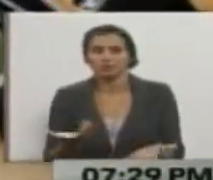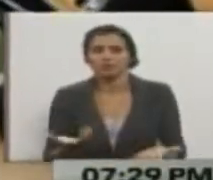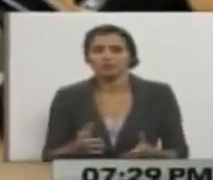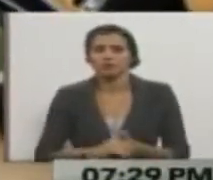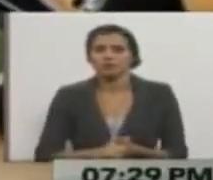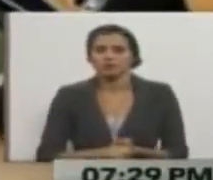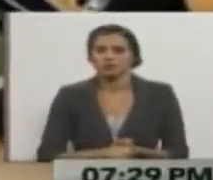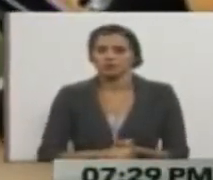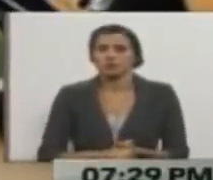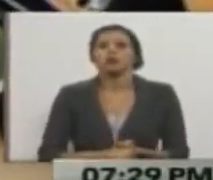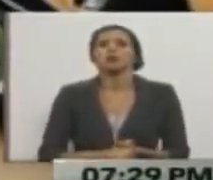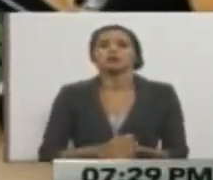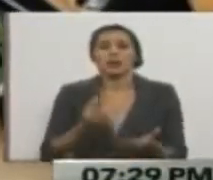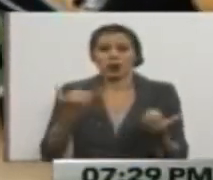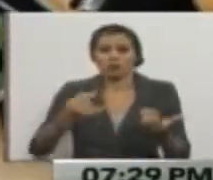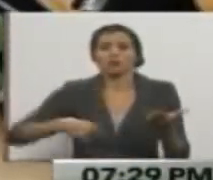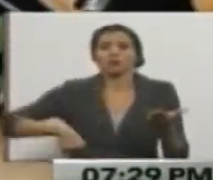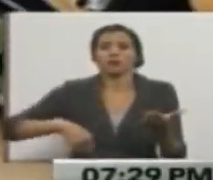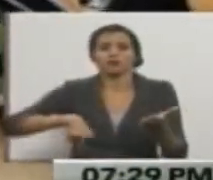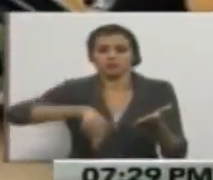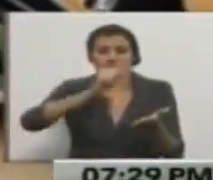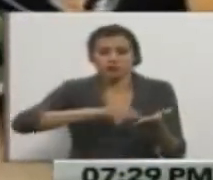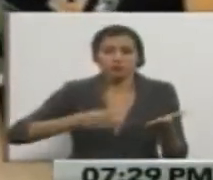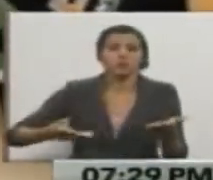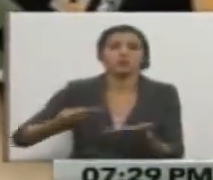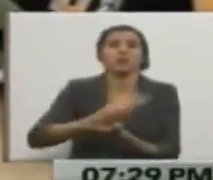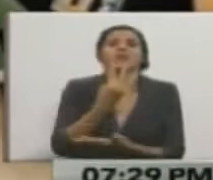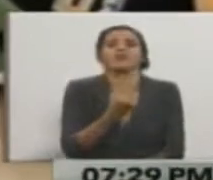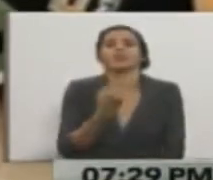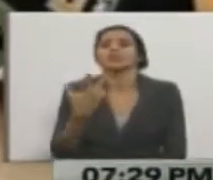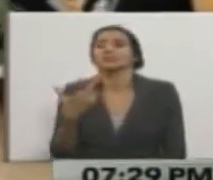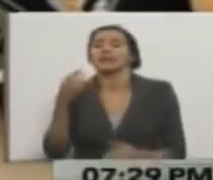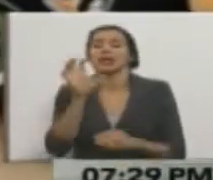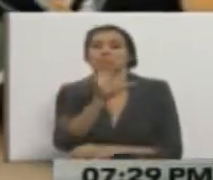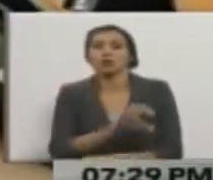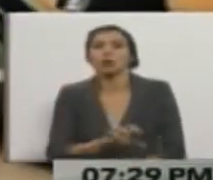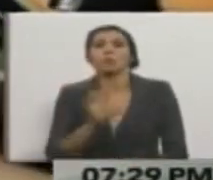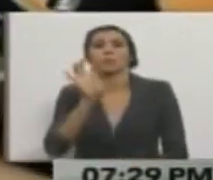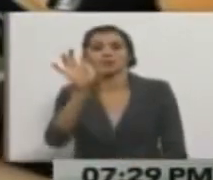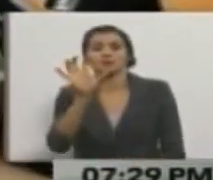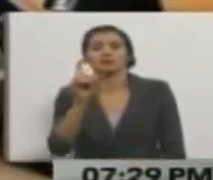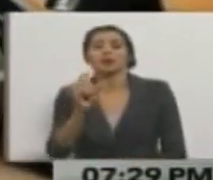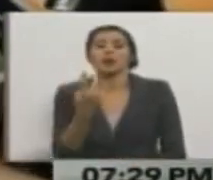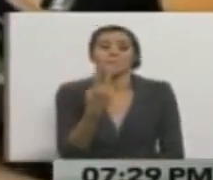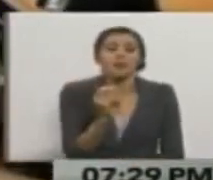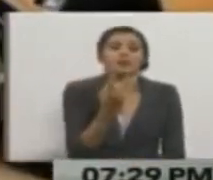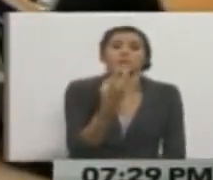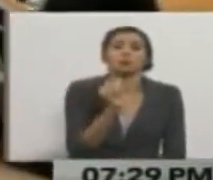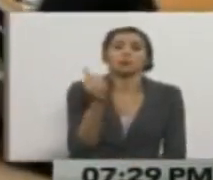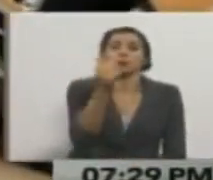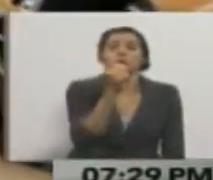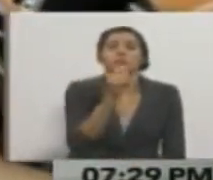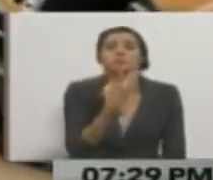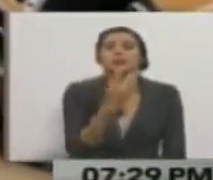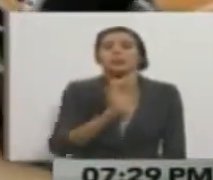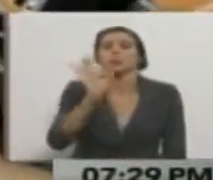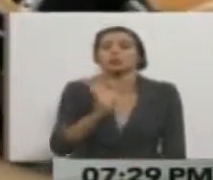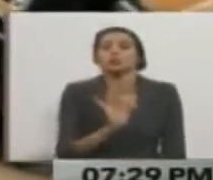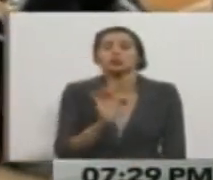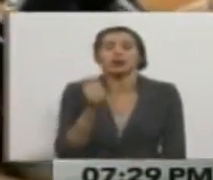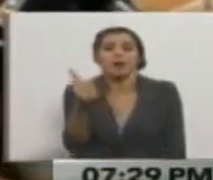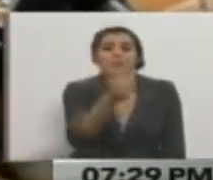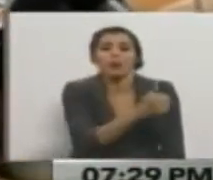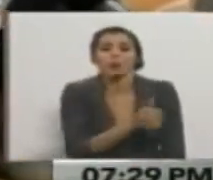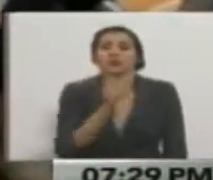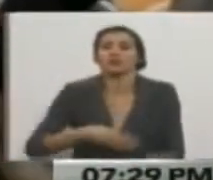nacional, es decir, se están recogiendo las firmas en los 23 estados del país. Y además de que se están recogiendo las firmas en los 23 estados del